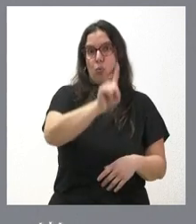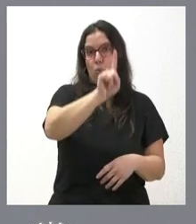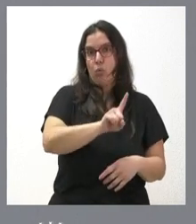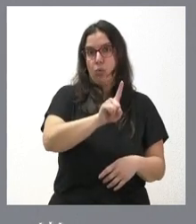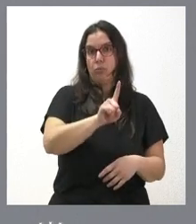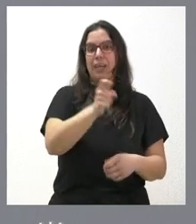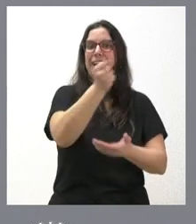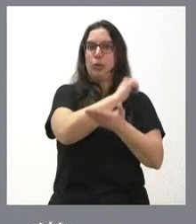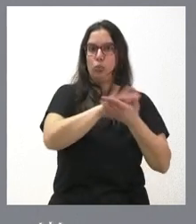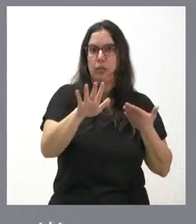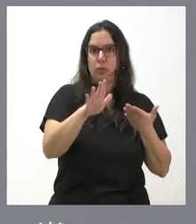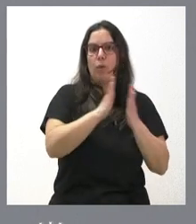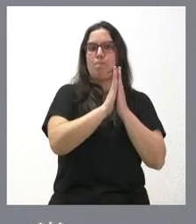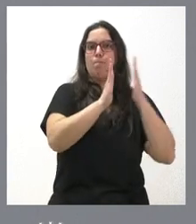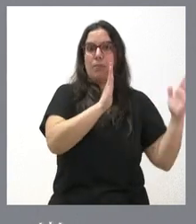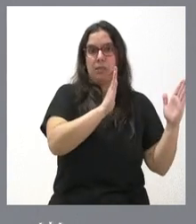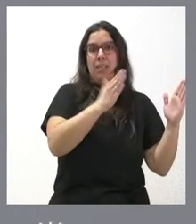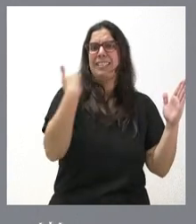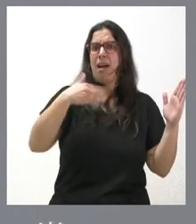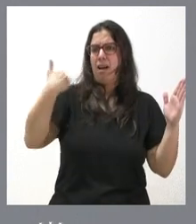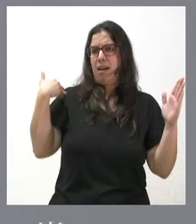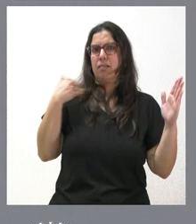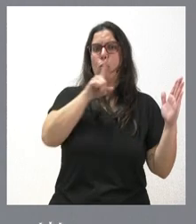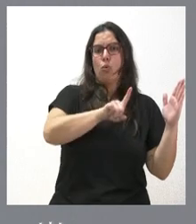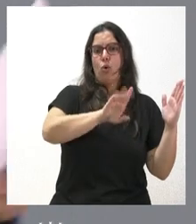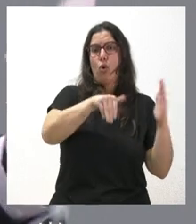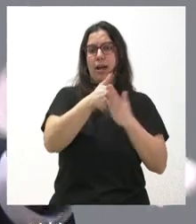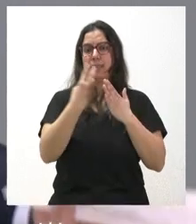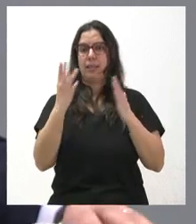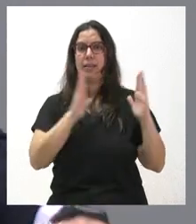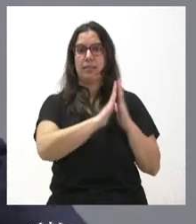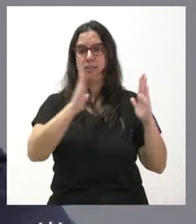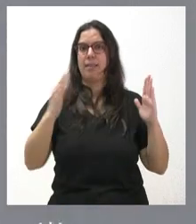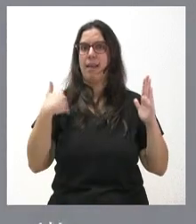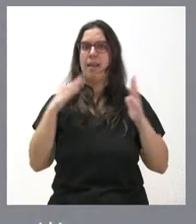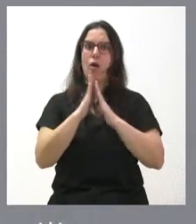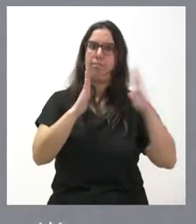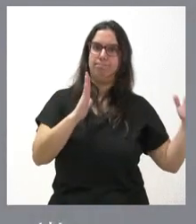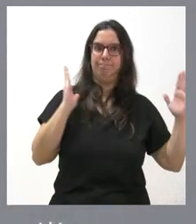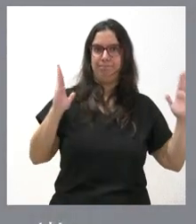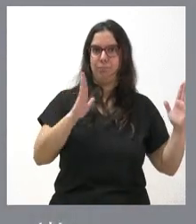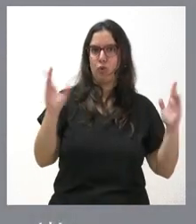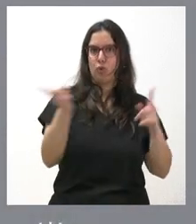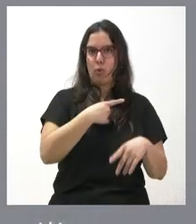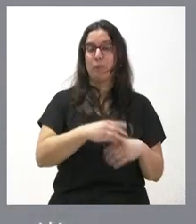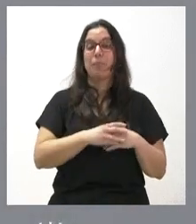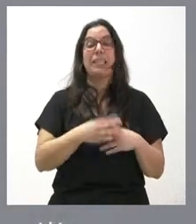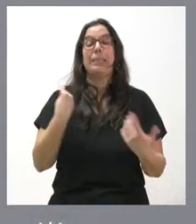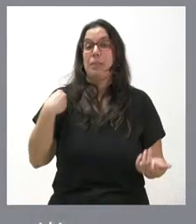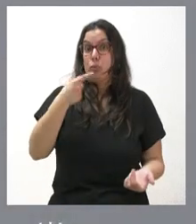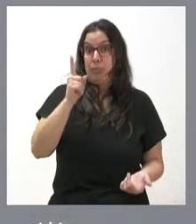gratuidad en los dos cursos anteriores de los alumnos entre un y TR años y en el mismo sentido